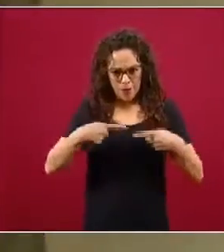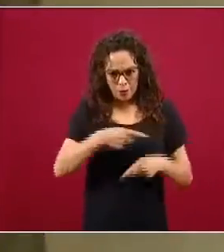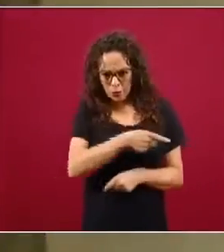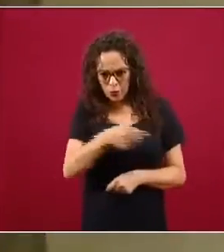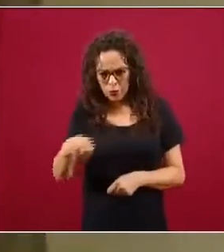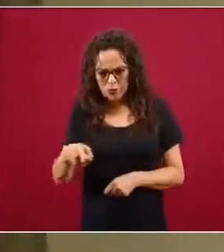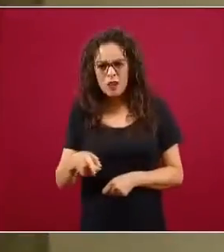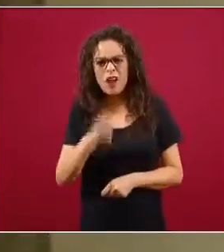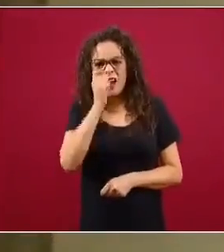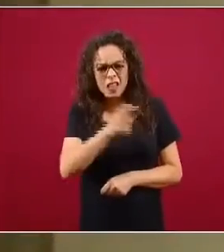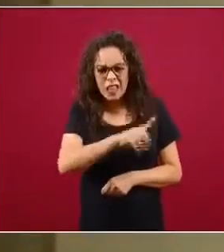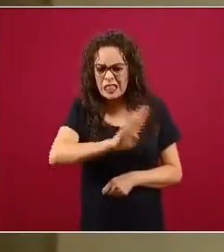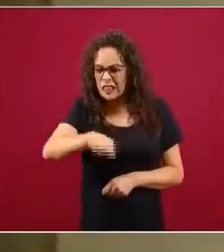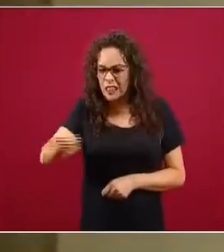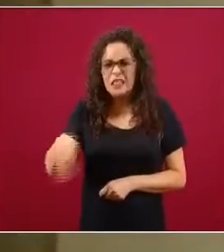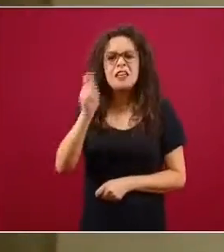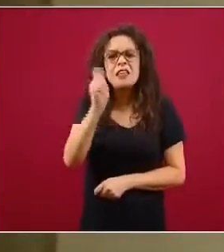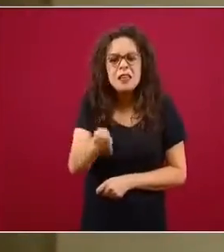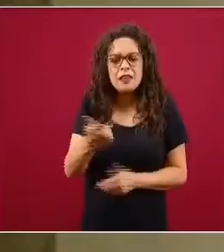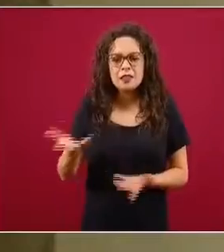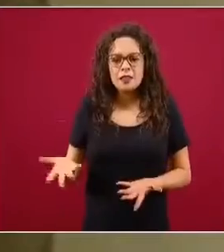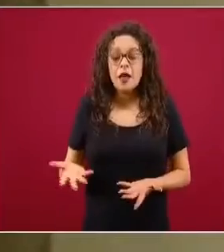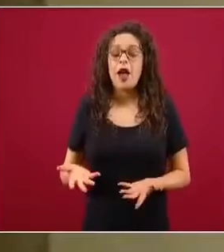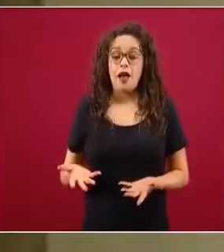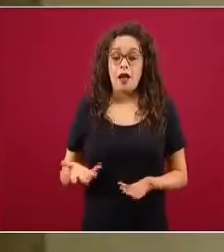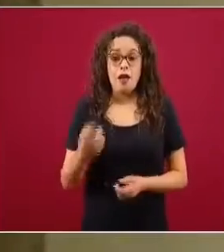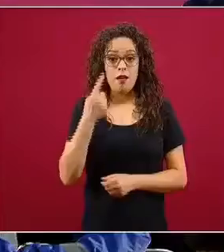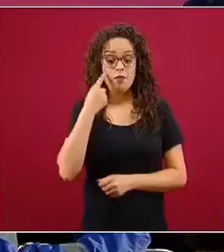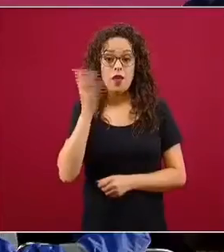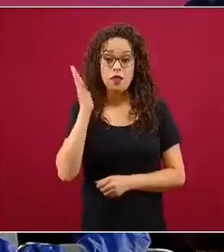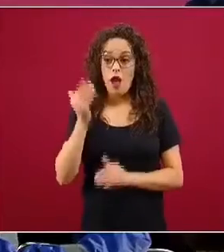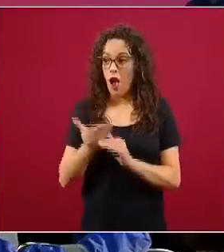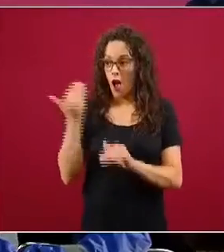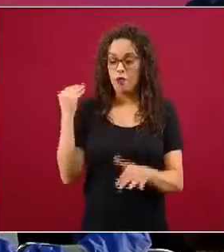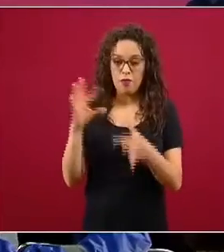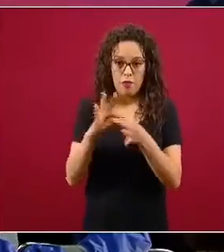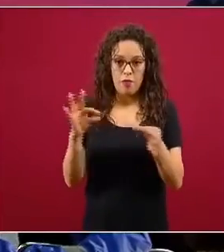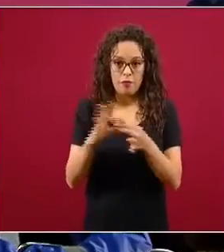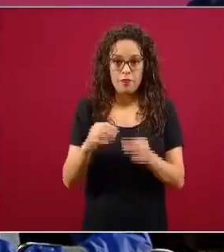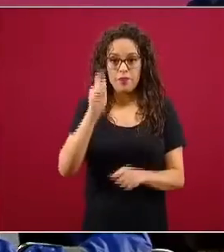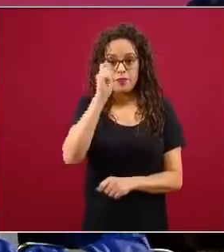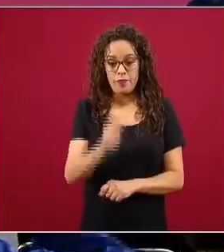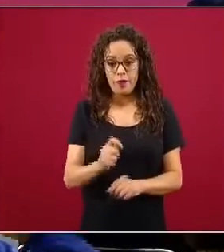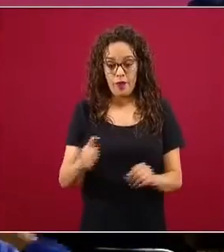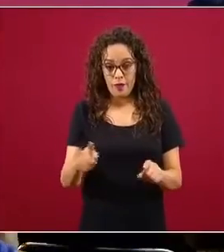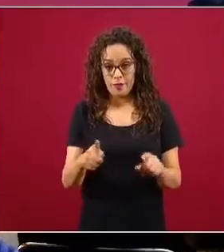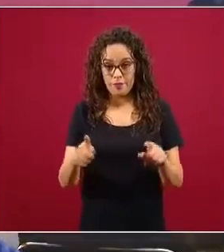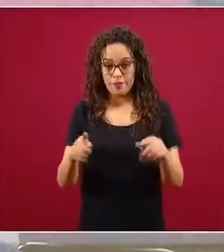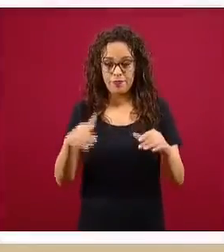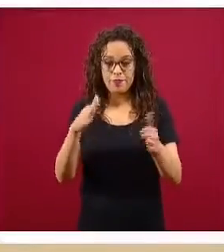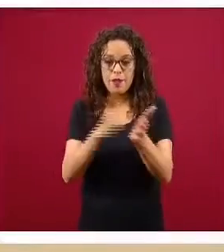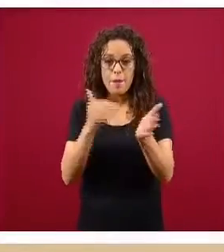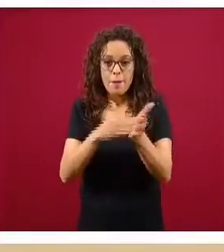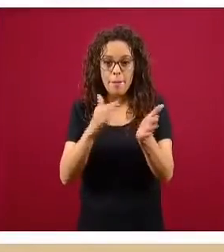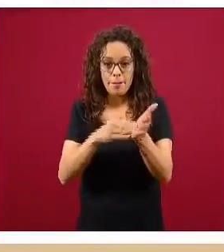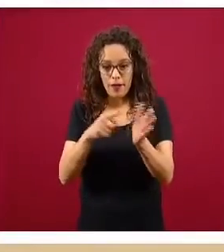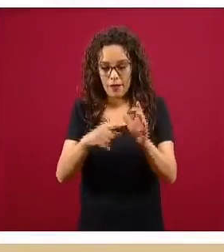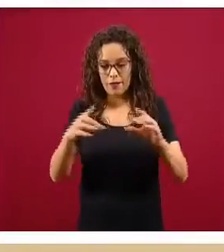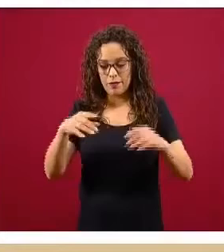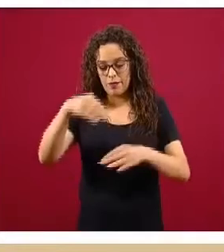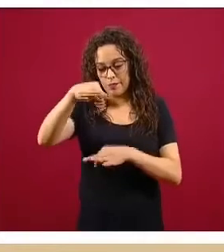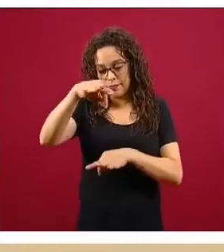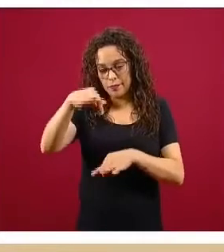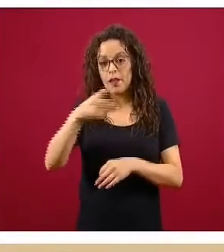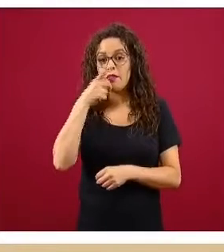los últimos datos confirmados, ya lo hemos comentado, que normalmente los certificados de defunción tienen todo un proceso de confirmación